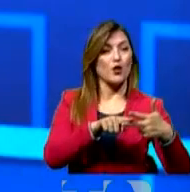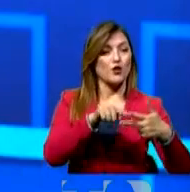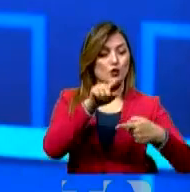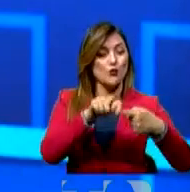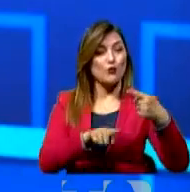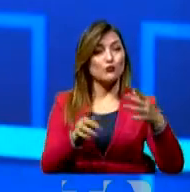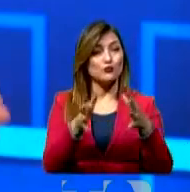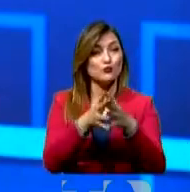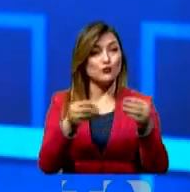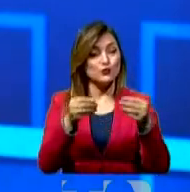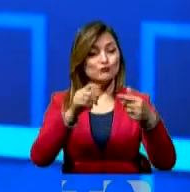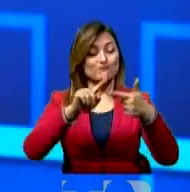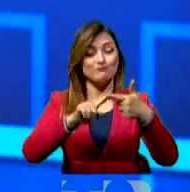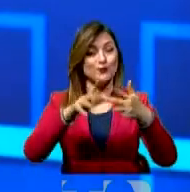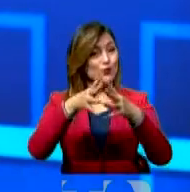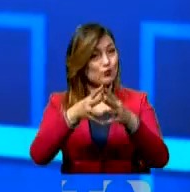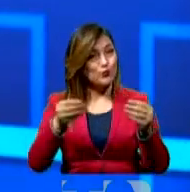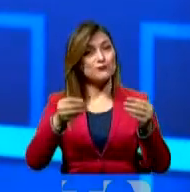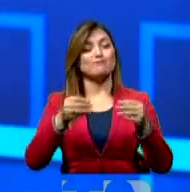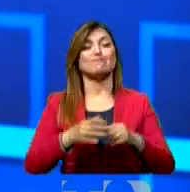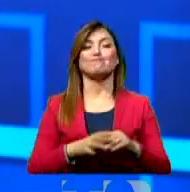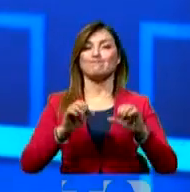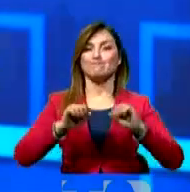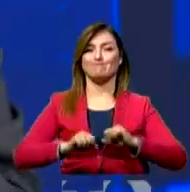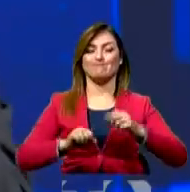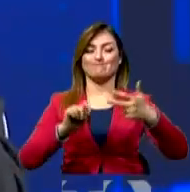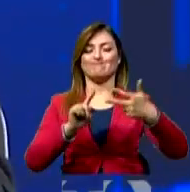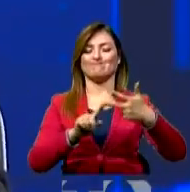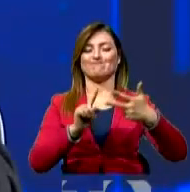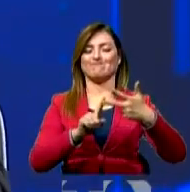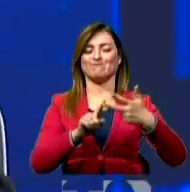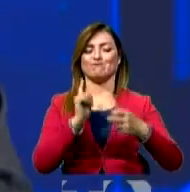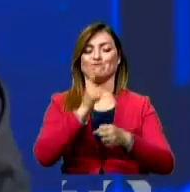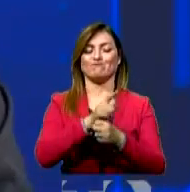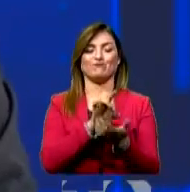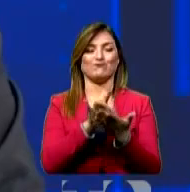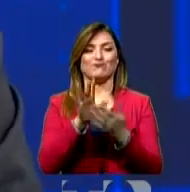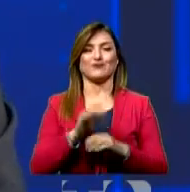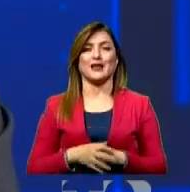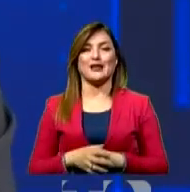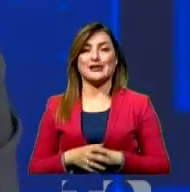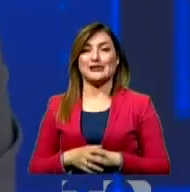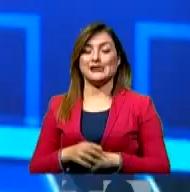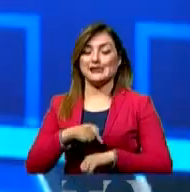de evitar el desquiciamiento del sistema democrático. Y mientras más pasa el tiempo, más extrema es.